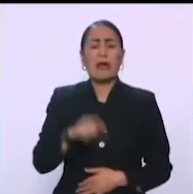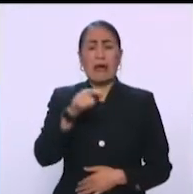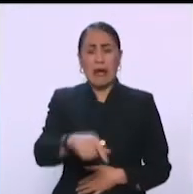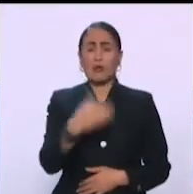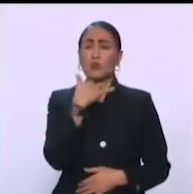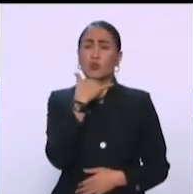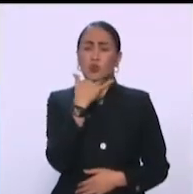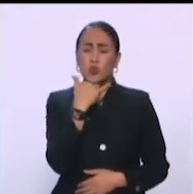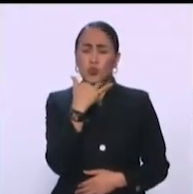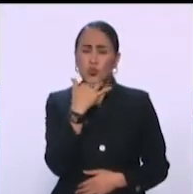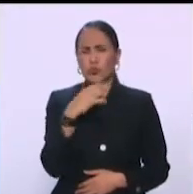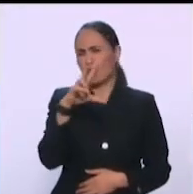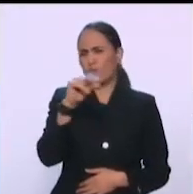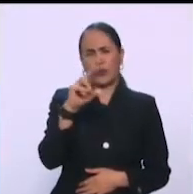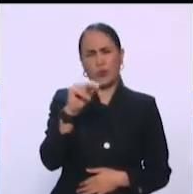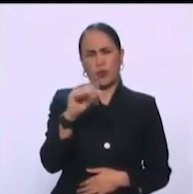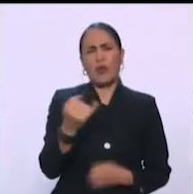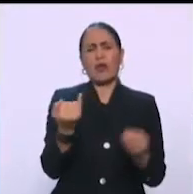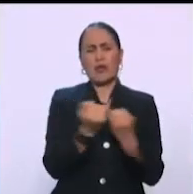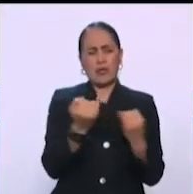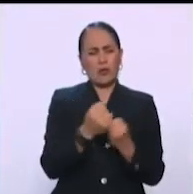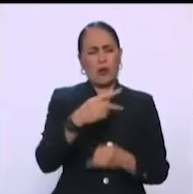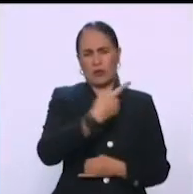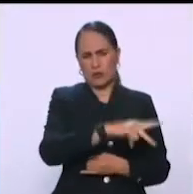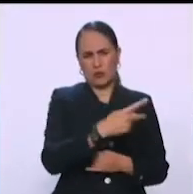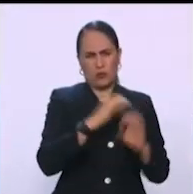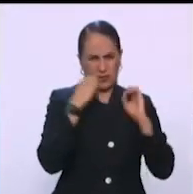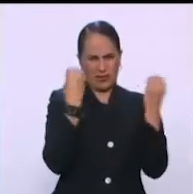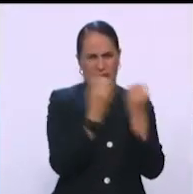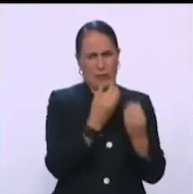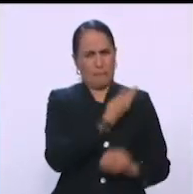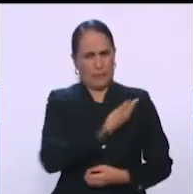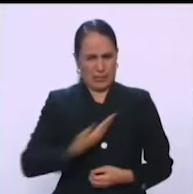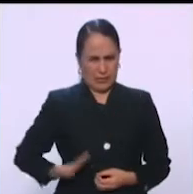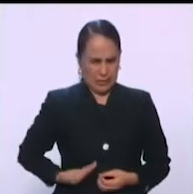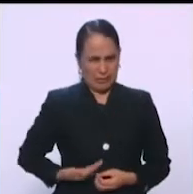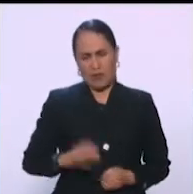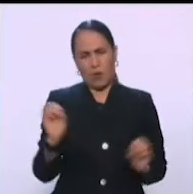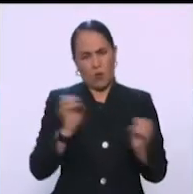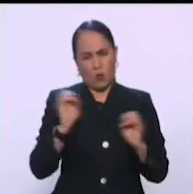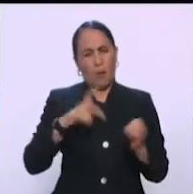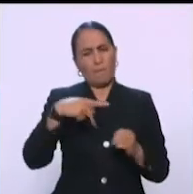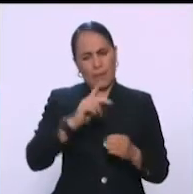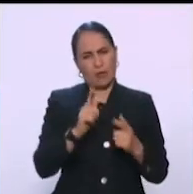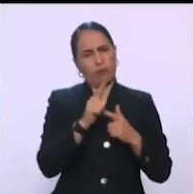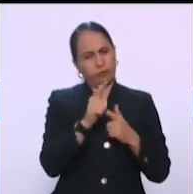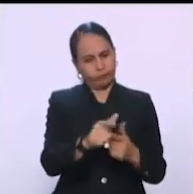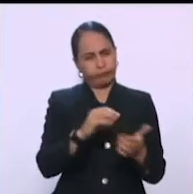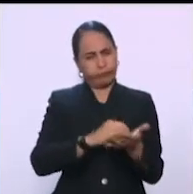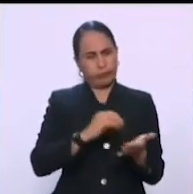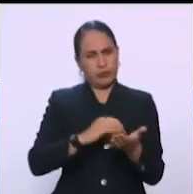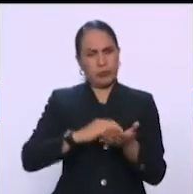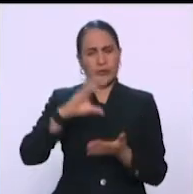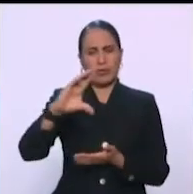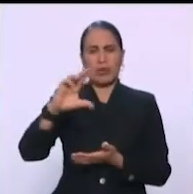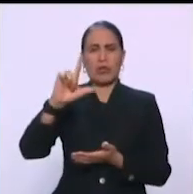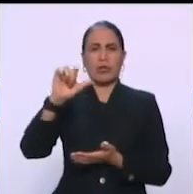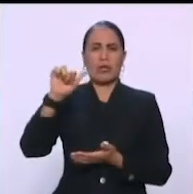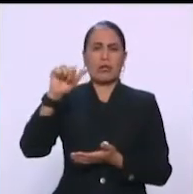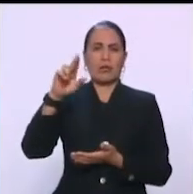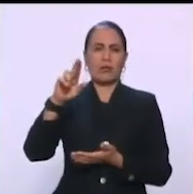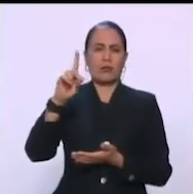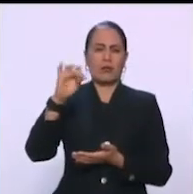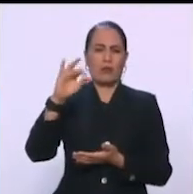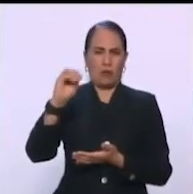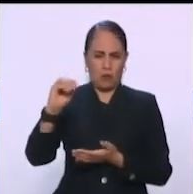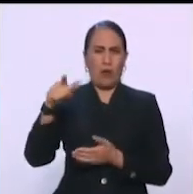organizaciones que, por cierto, su presidente, que ahora ya no es, pero sigue estando allí, Claudio X González. El New York